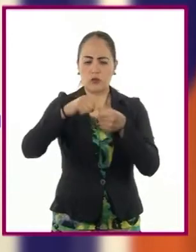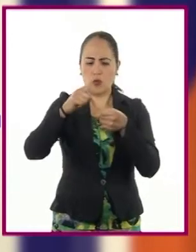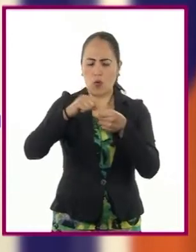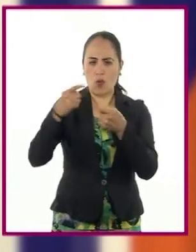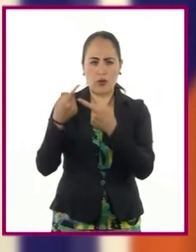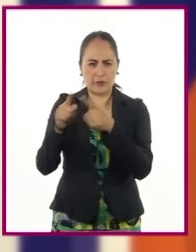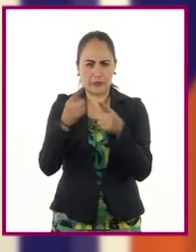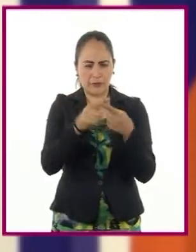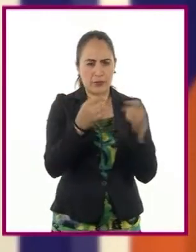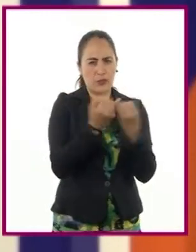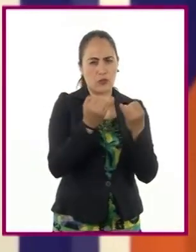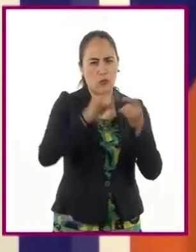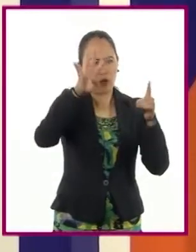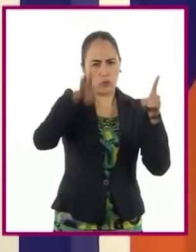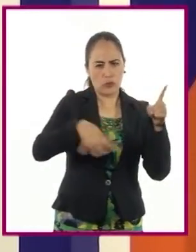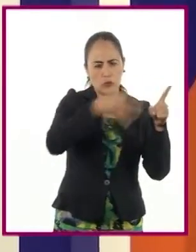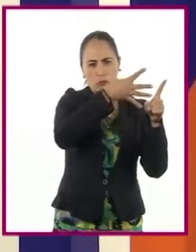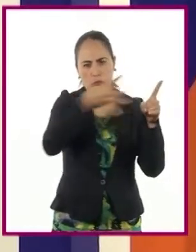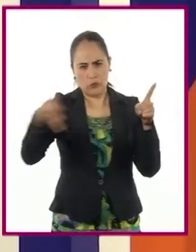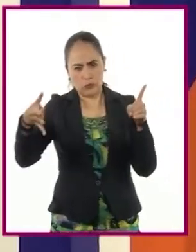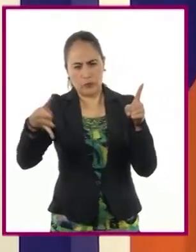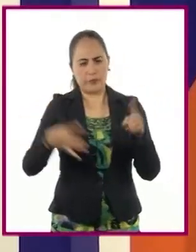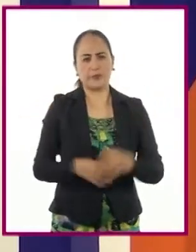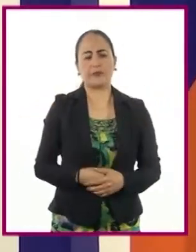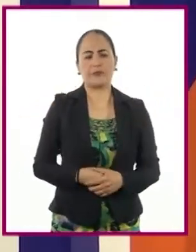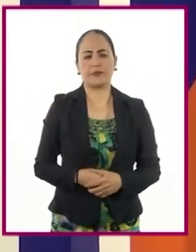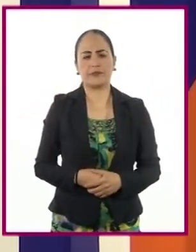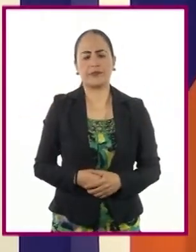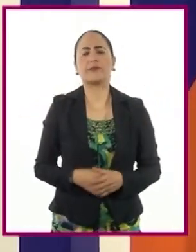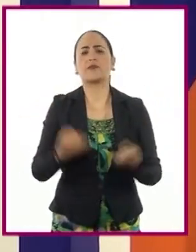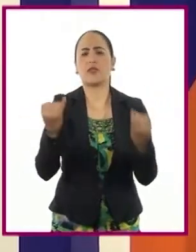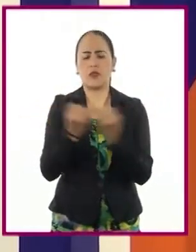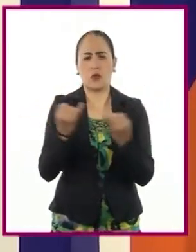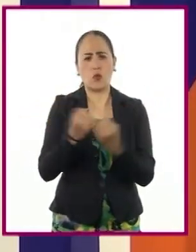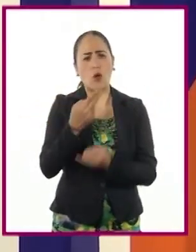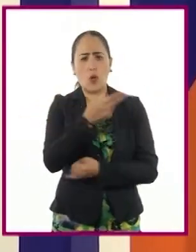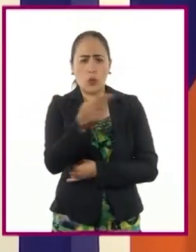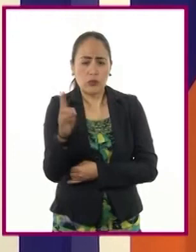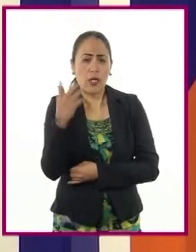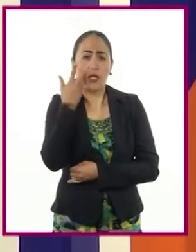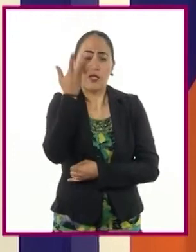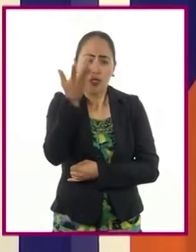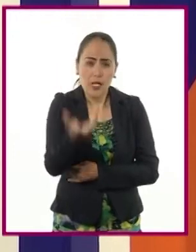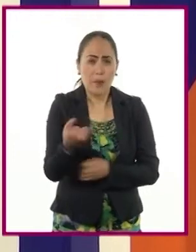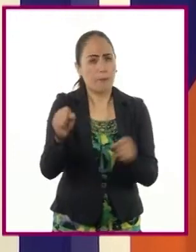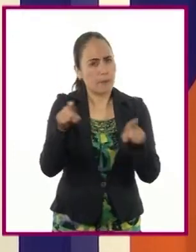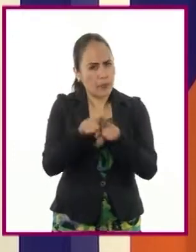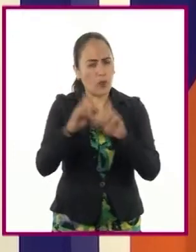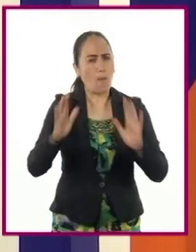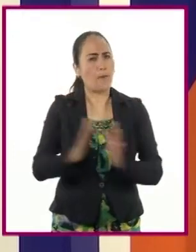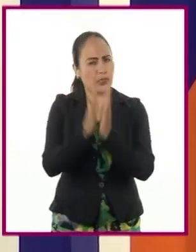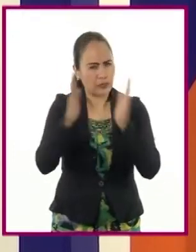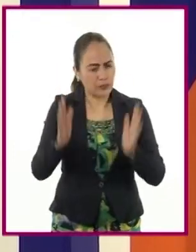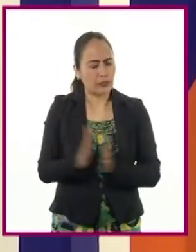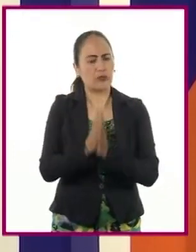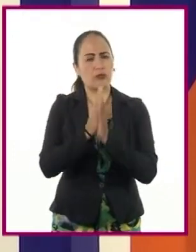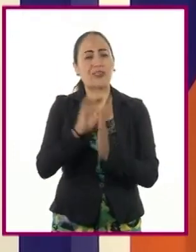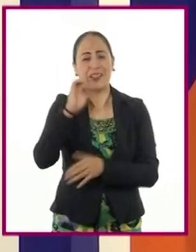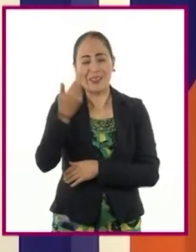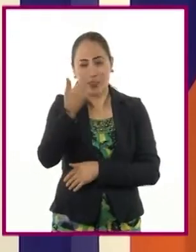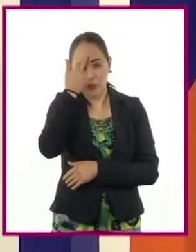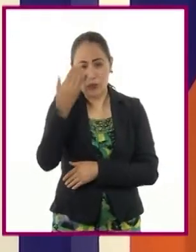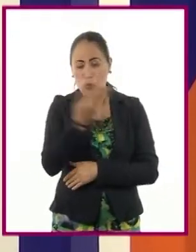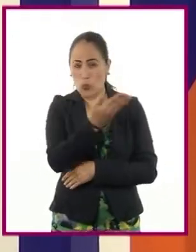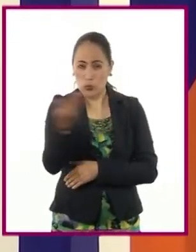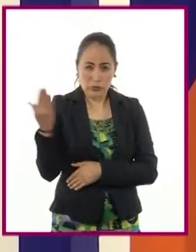así como su tabla periódica. Además, precisamos de su buena disposición y participación. Recuerden que ustedes son los más